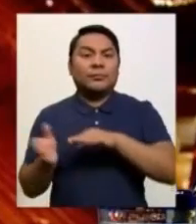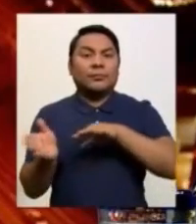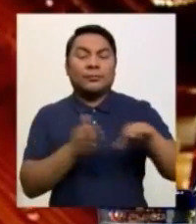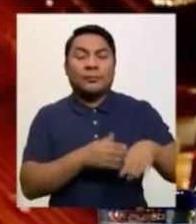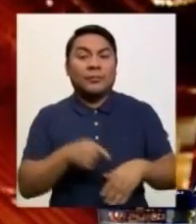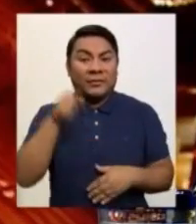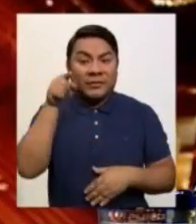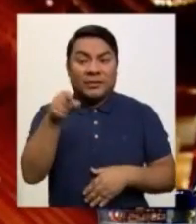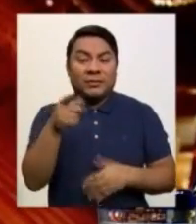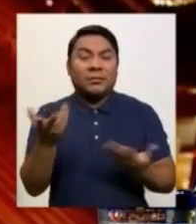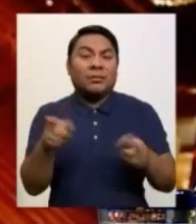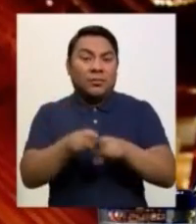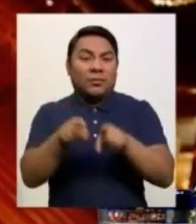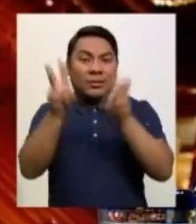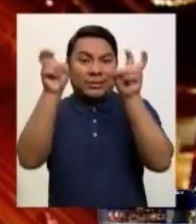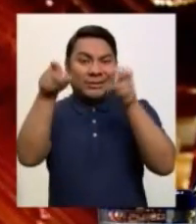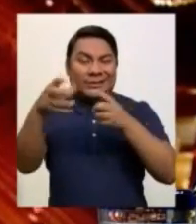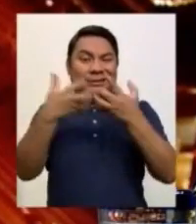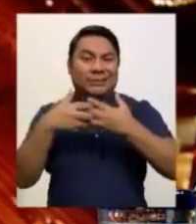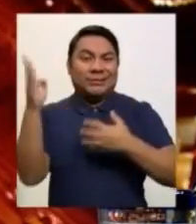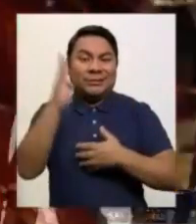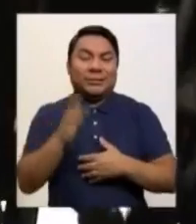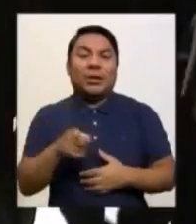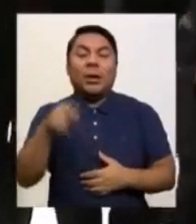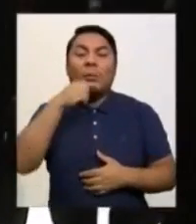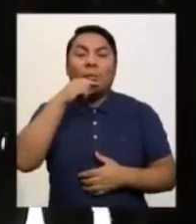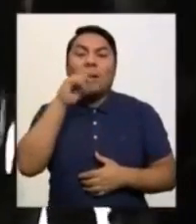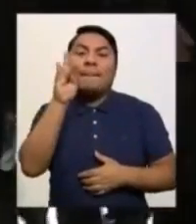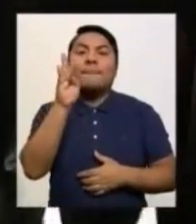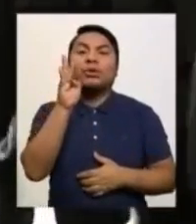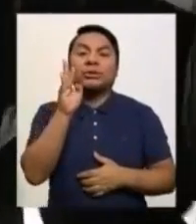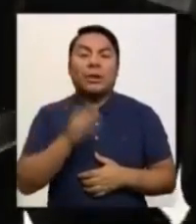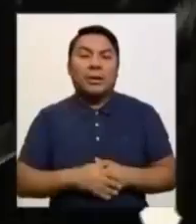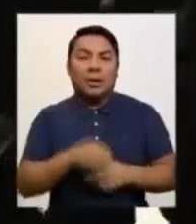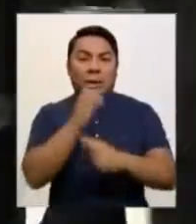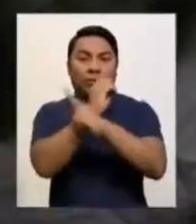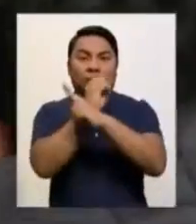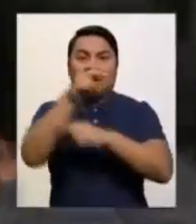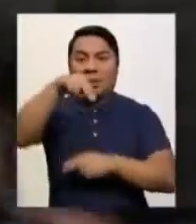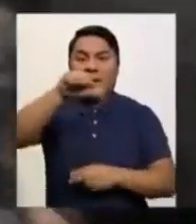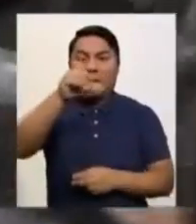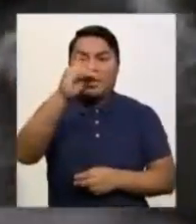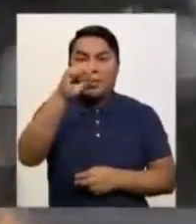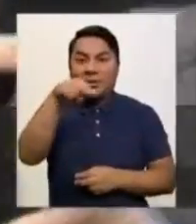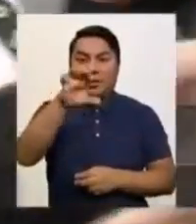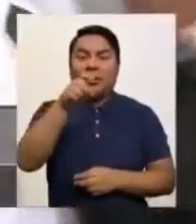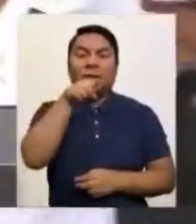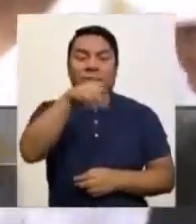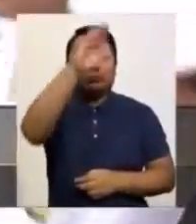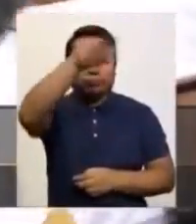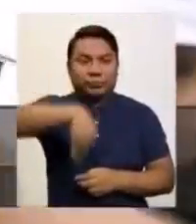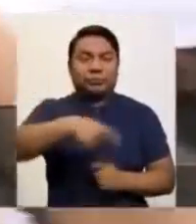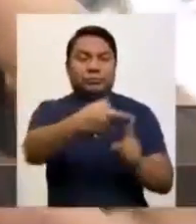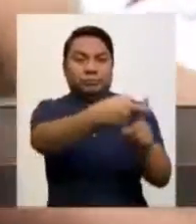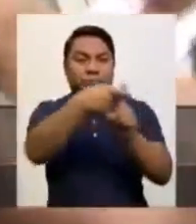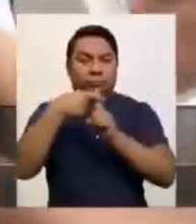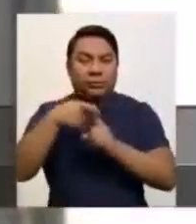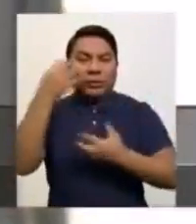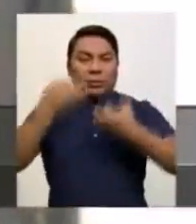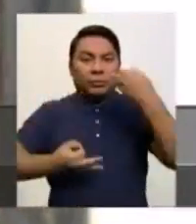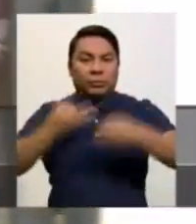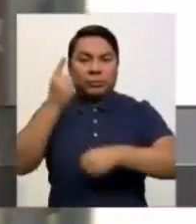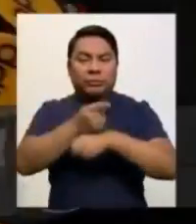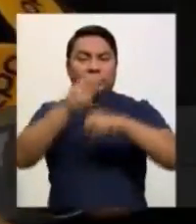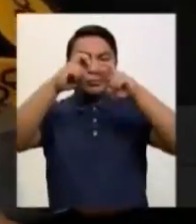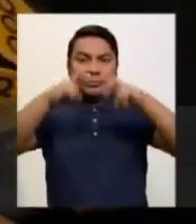Precisamente en relación al proceso Lava Jato, Nadine Heredia fue convocada a la comisión que investiga este caso en el Congreso, según informó la presidenta de ese grupo de